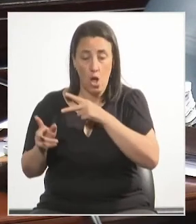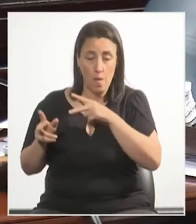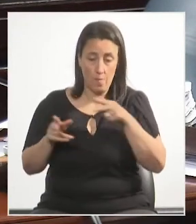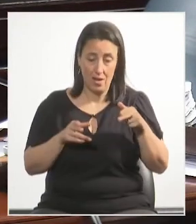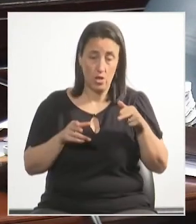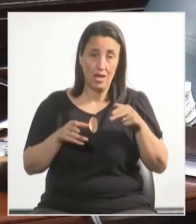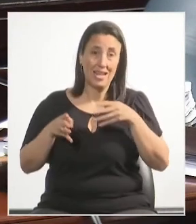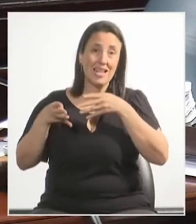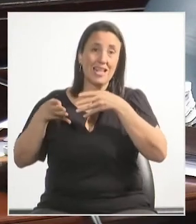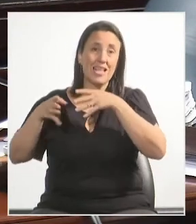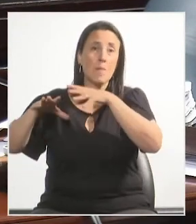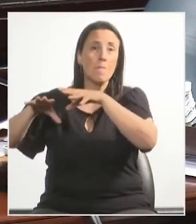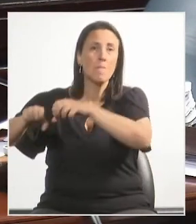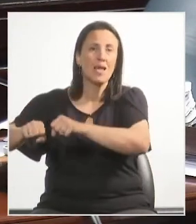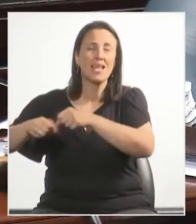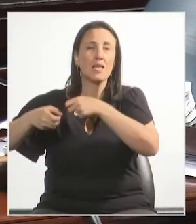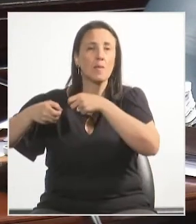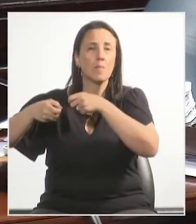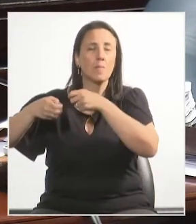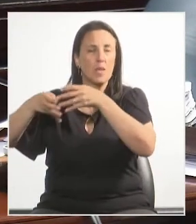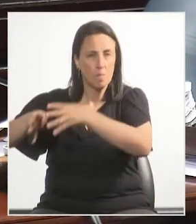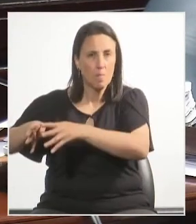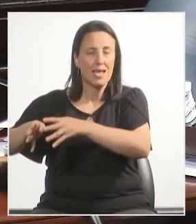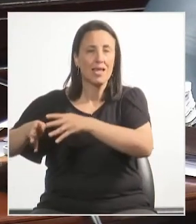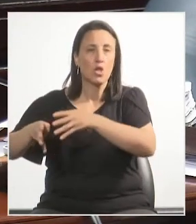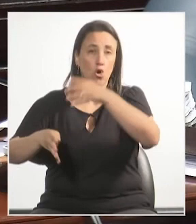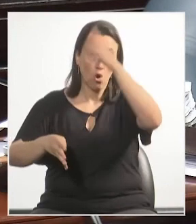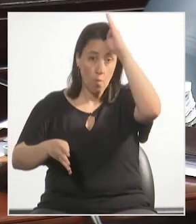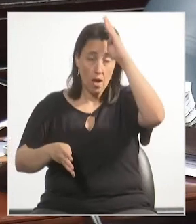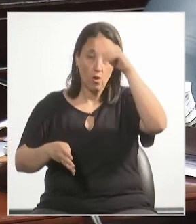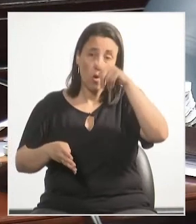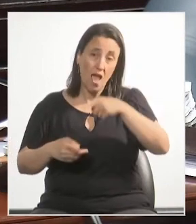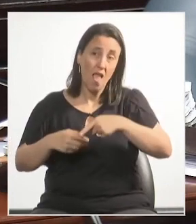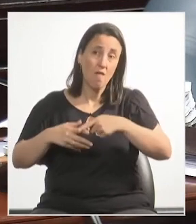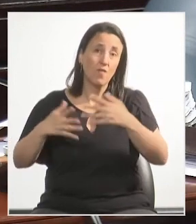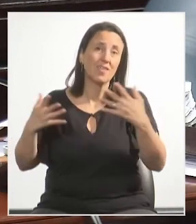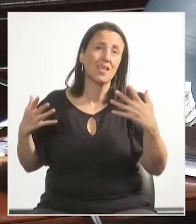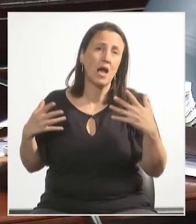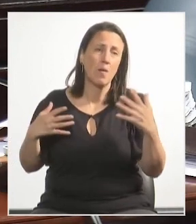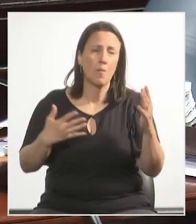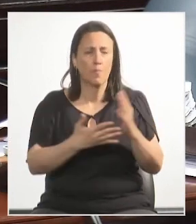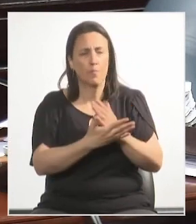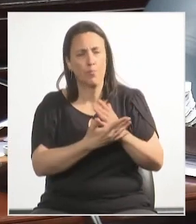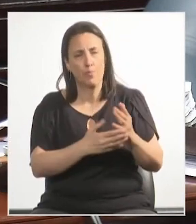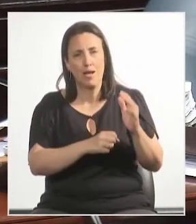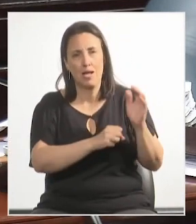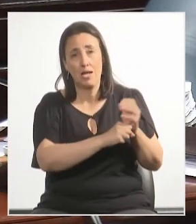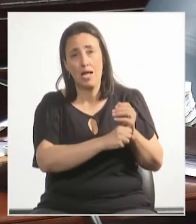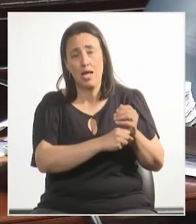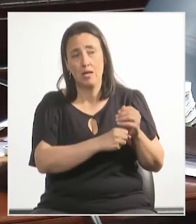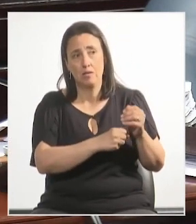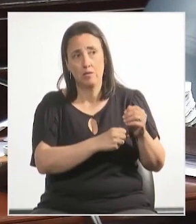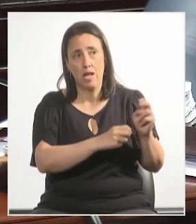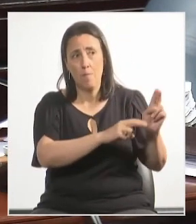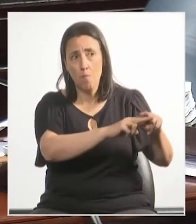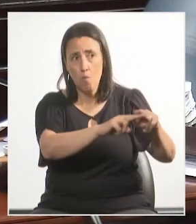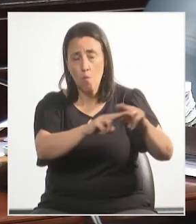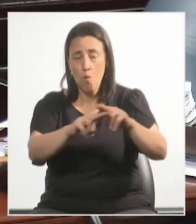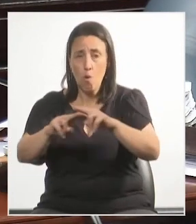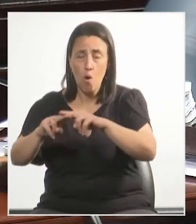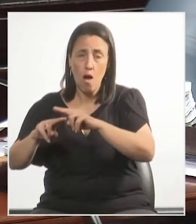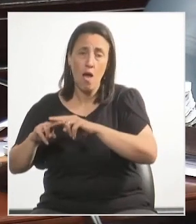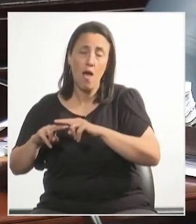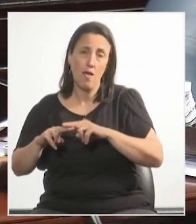vigencia del Imperio Romano, en las que las turbas festejaban en el Coliseo el sacrificio de los creyentes devorados